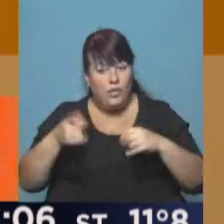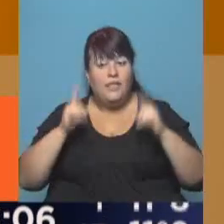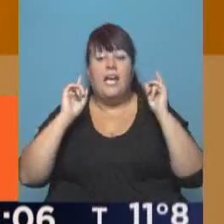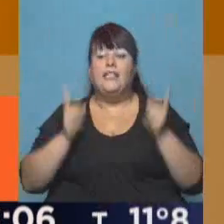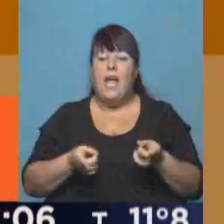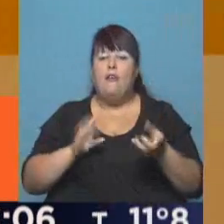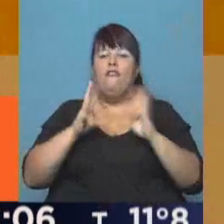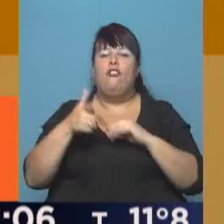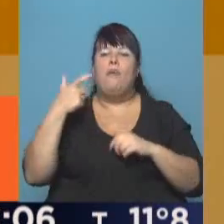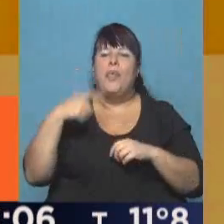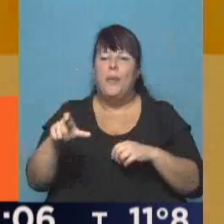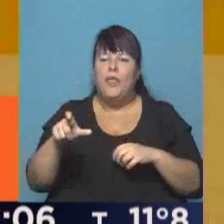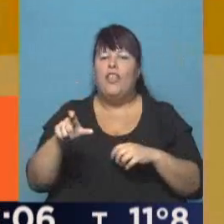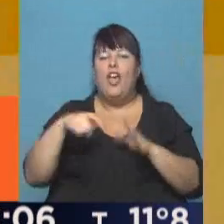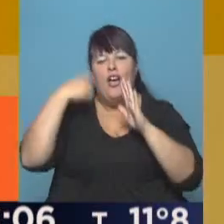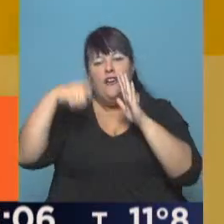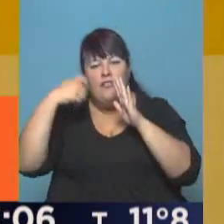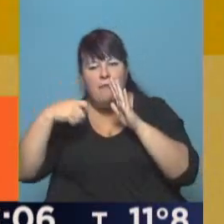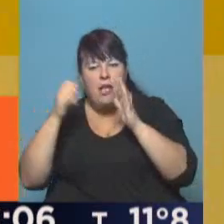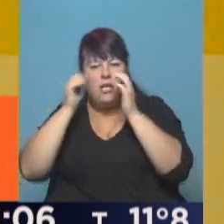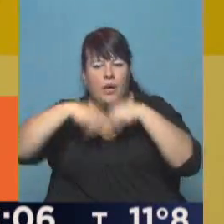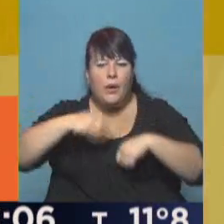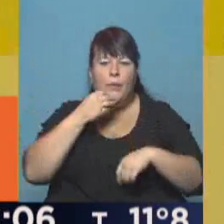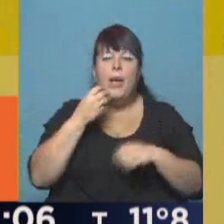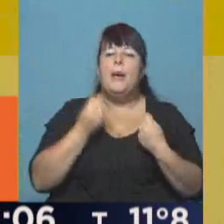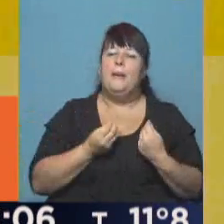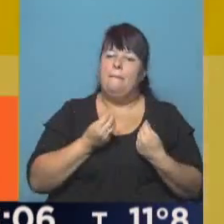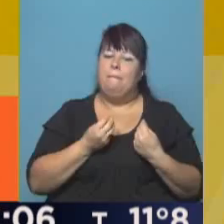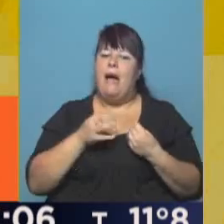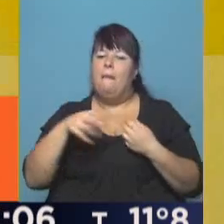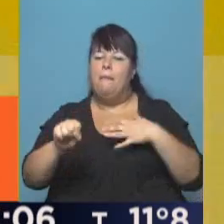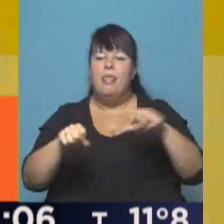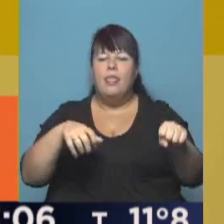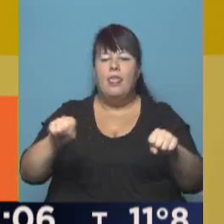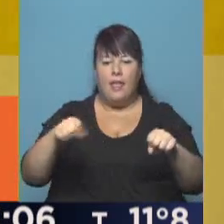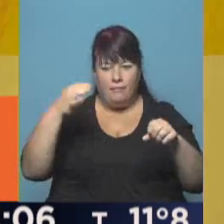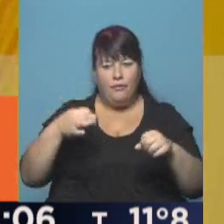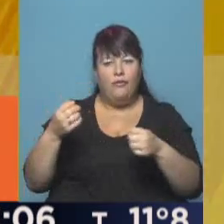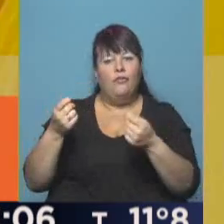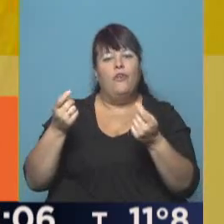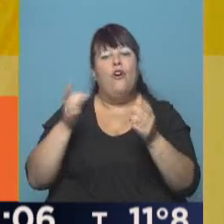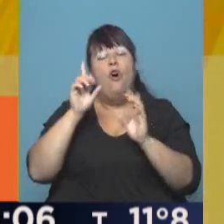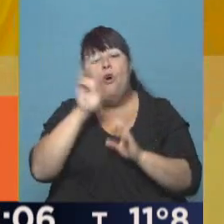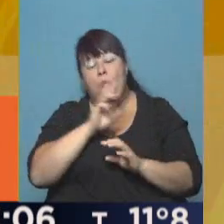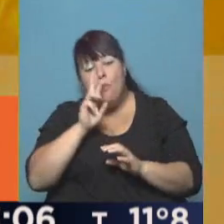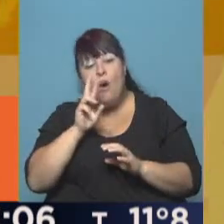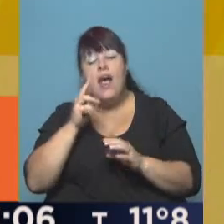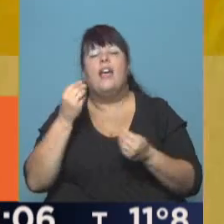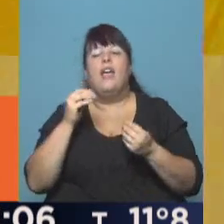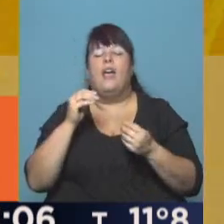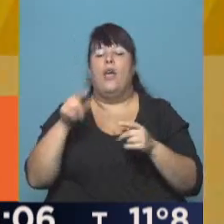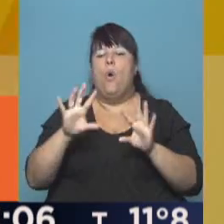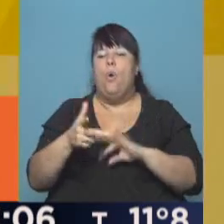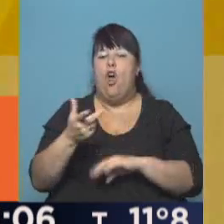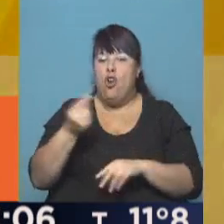también sistemas de videos para filmaciones ocultas para tratar de localizar a los que realizaban o a las que realizaban este